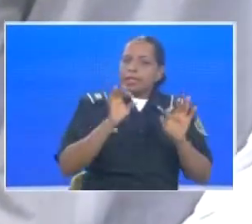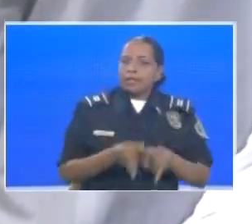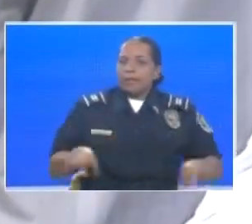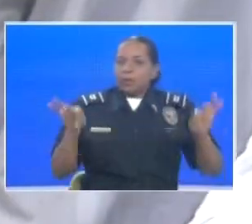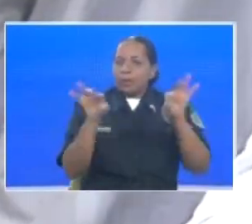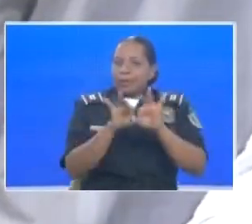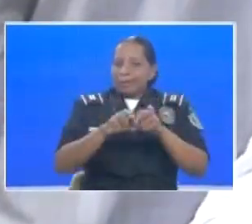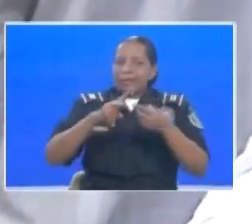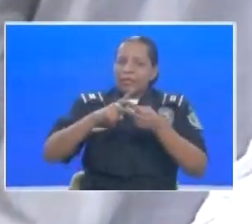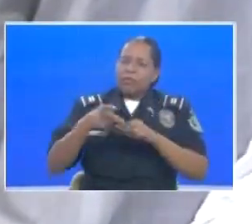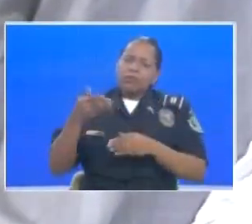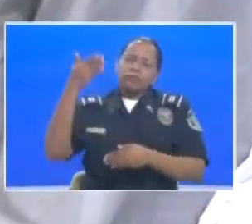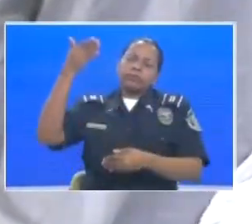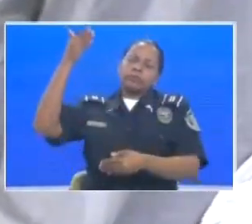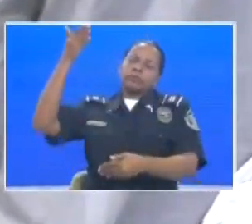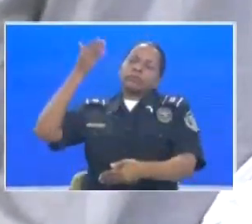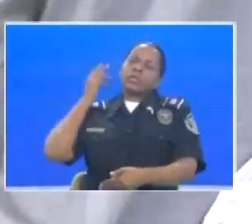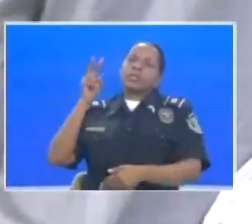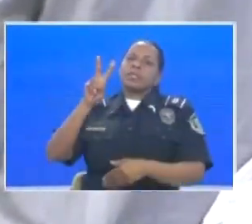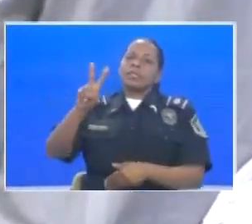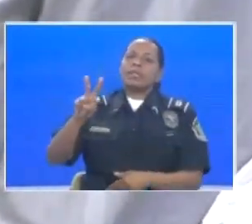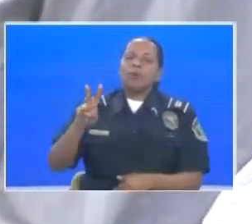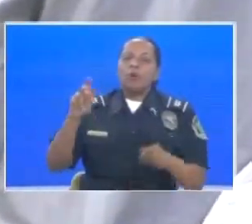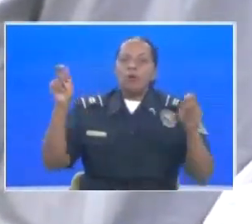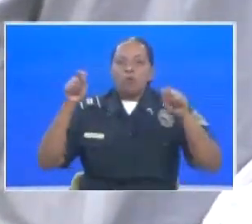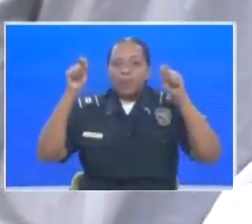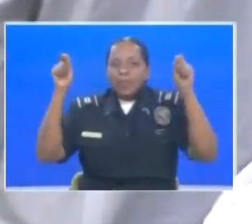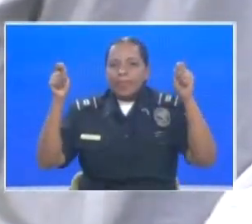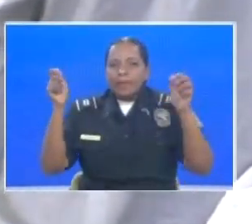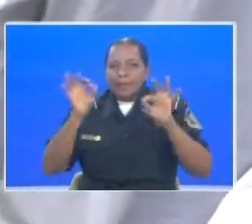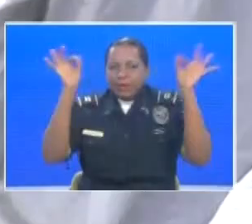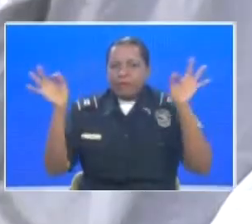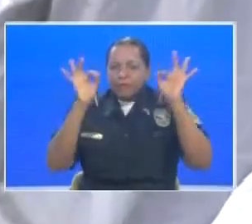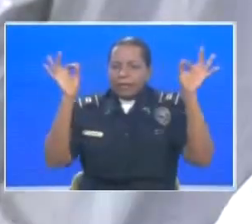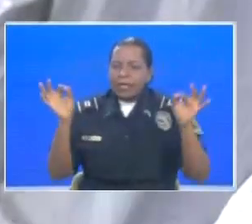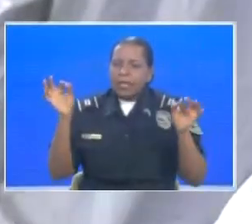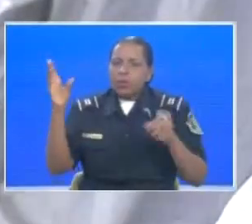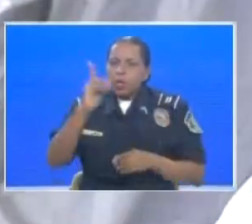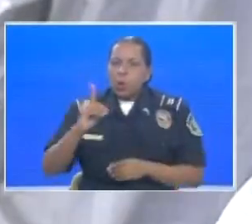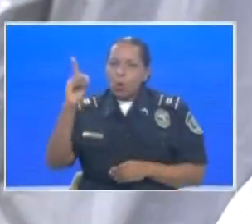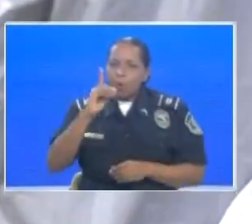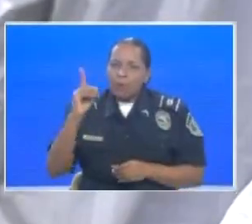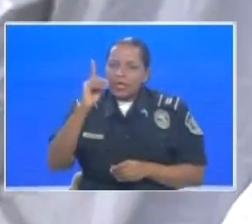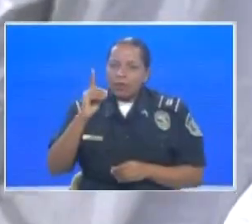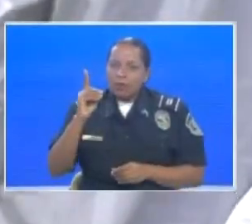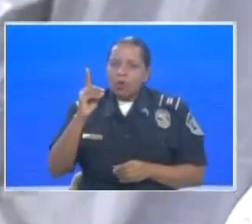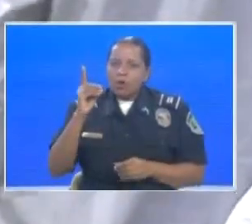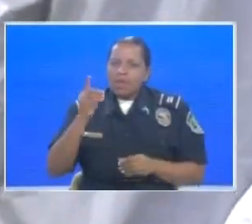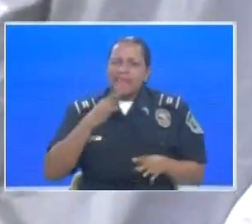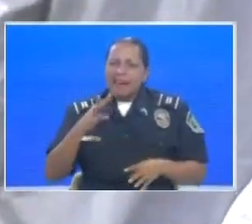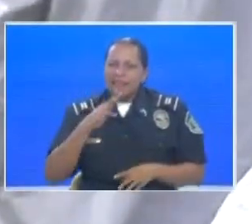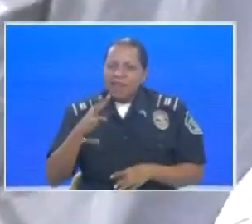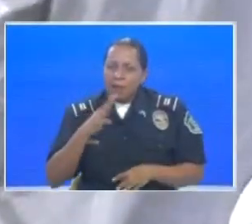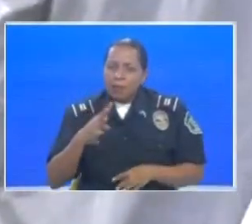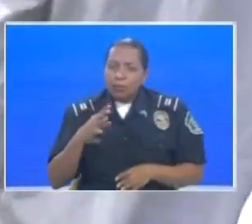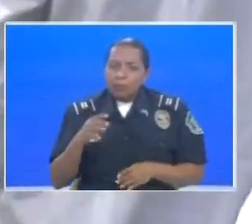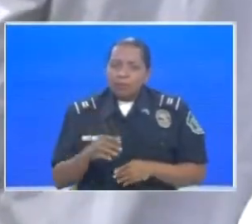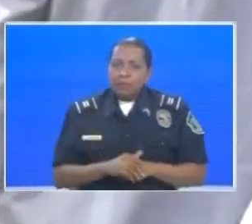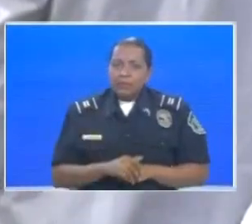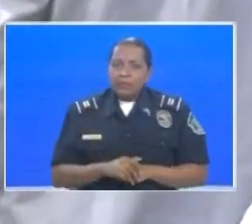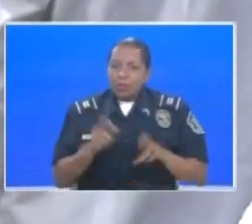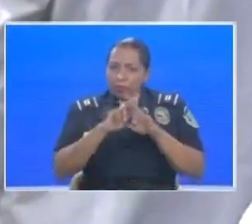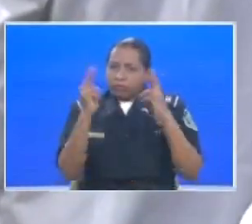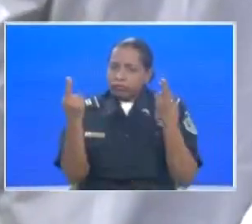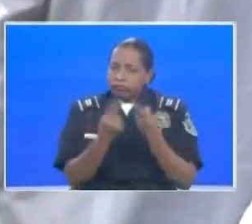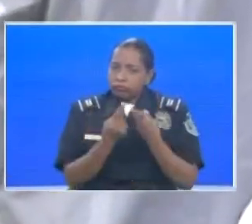se lo mencioné, 2 de febrero, ese domingo 2 de febrero, el domingo del Super Bowl, allí se instala